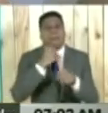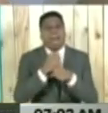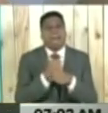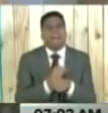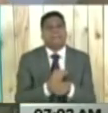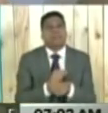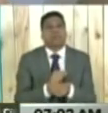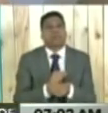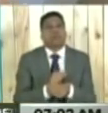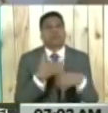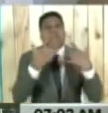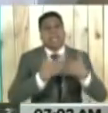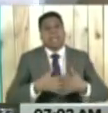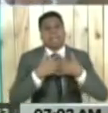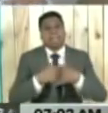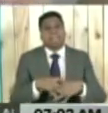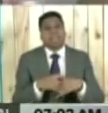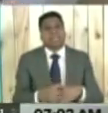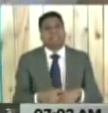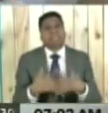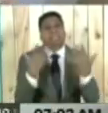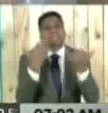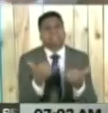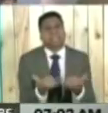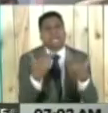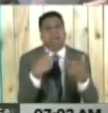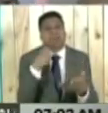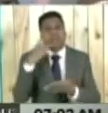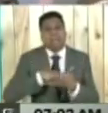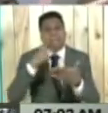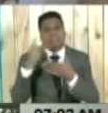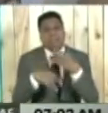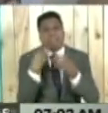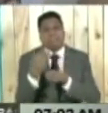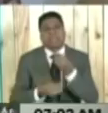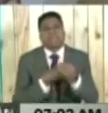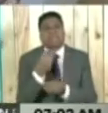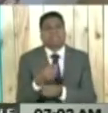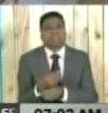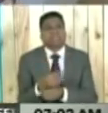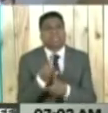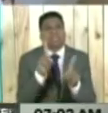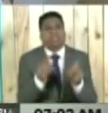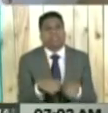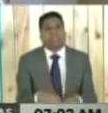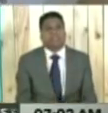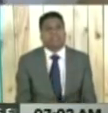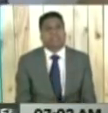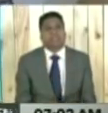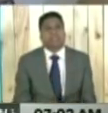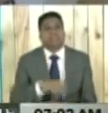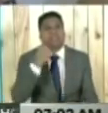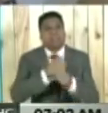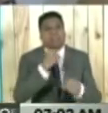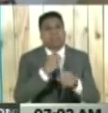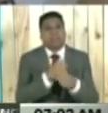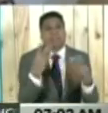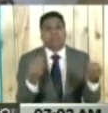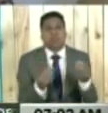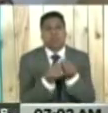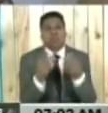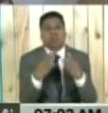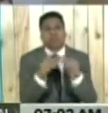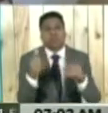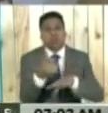es muy consumidora de divisas, pero ya estamos haciendo planes para generarlas también. Así que estamos trabajando junto a todo el